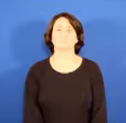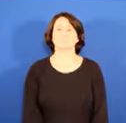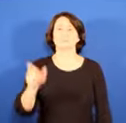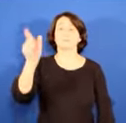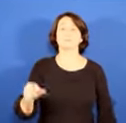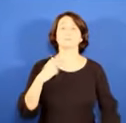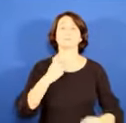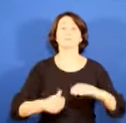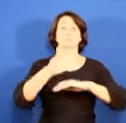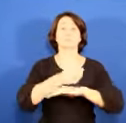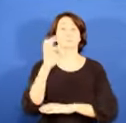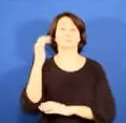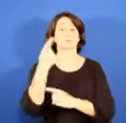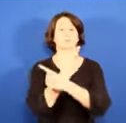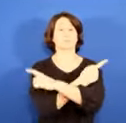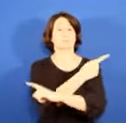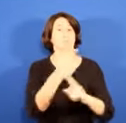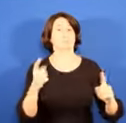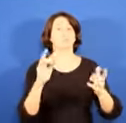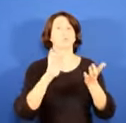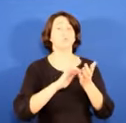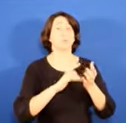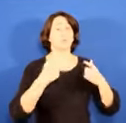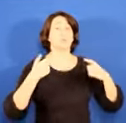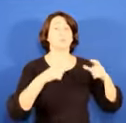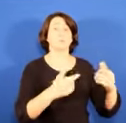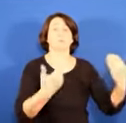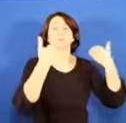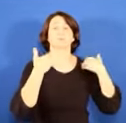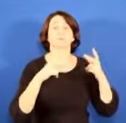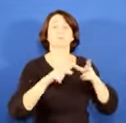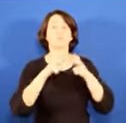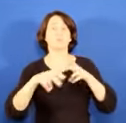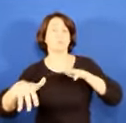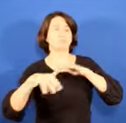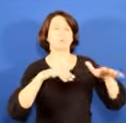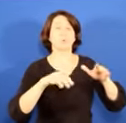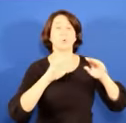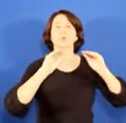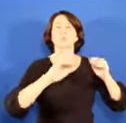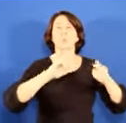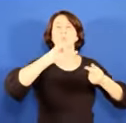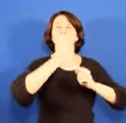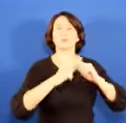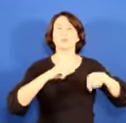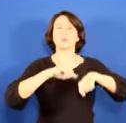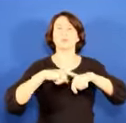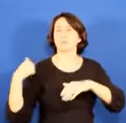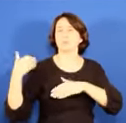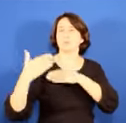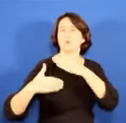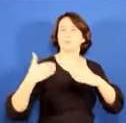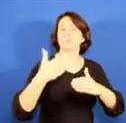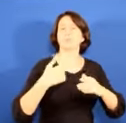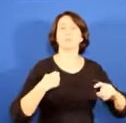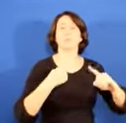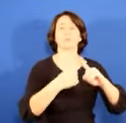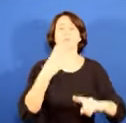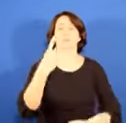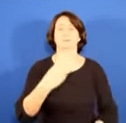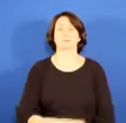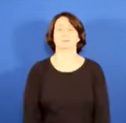de Vizcaya, José Luis Bilbao, ha reafirmado el compromiso de la institución foral con las personas más vulnerables y ha recordado